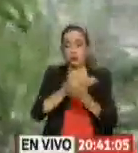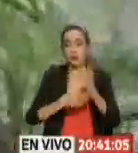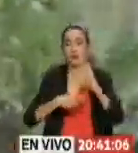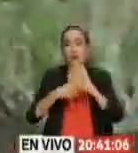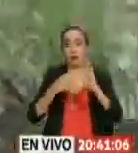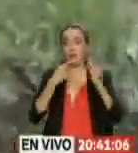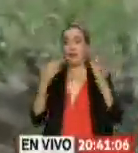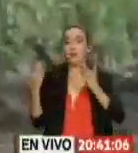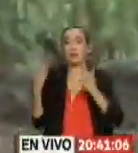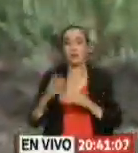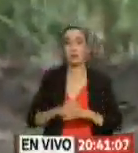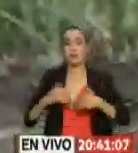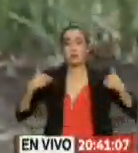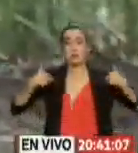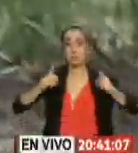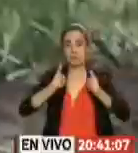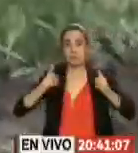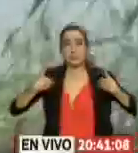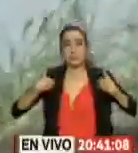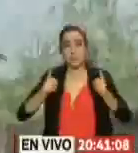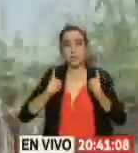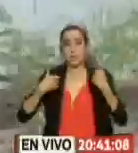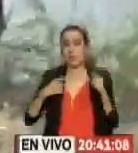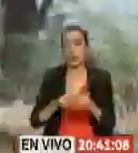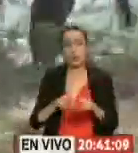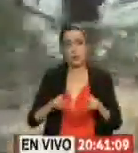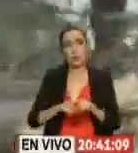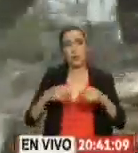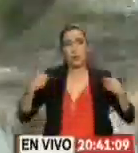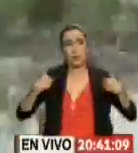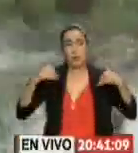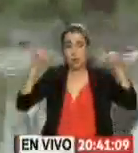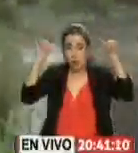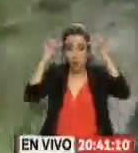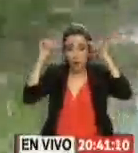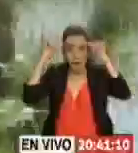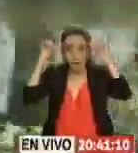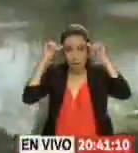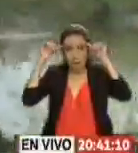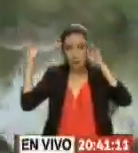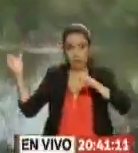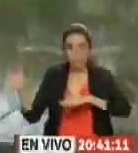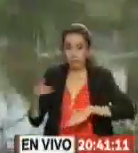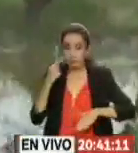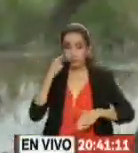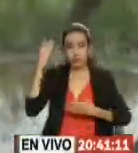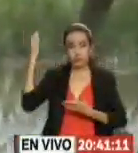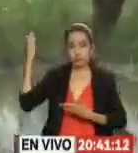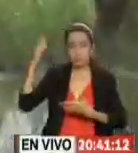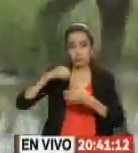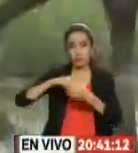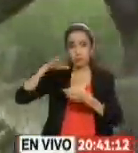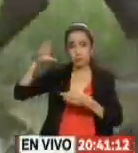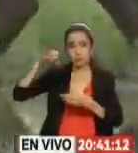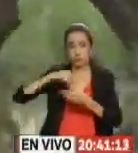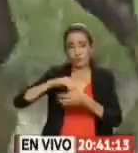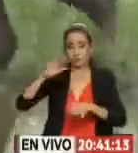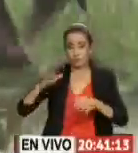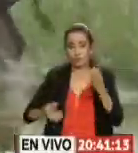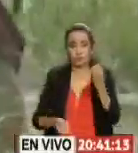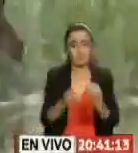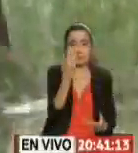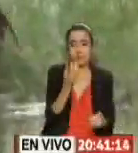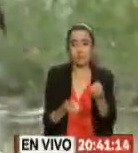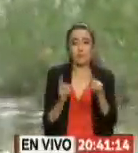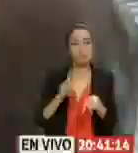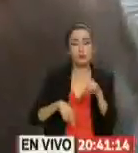el ganado también está bajo el agua. Esta vaca intenta salir del fango, mientras la falta de pasto evidencia